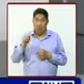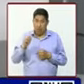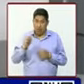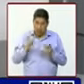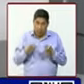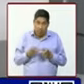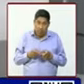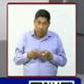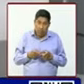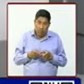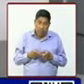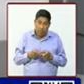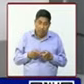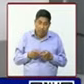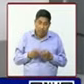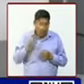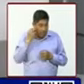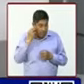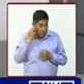Giovanna?